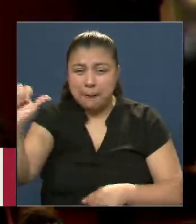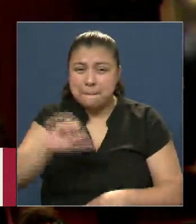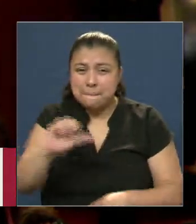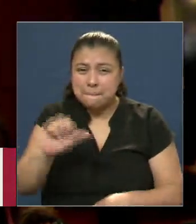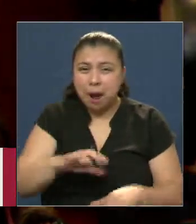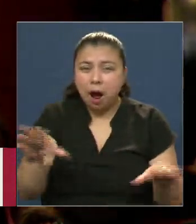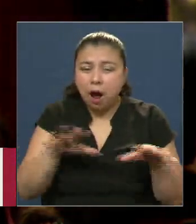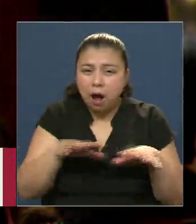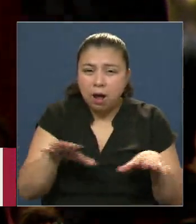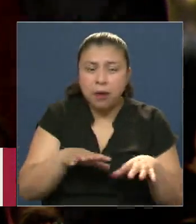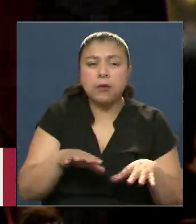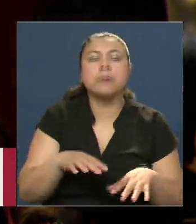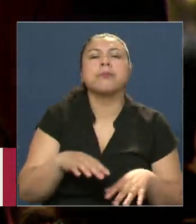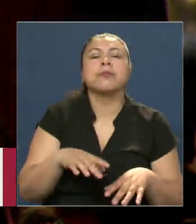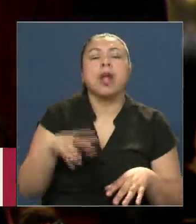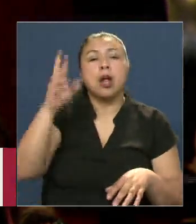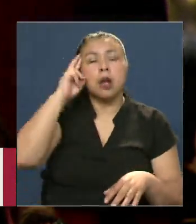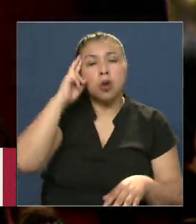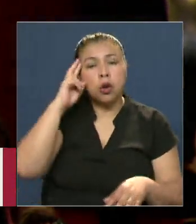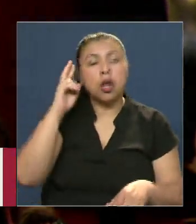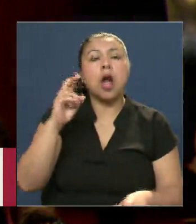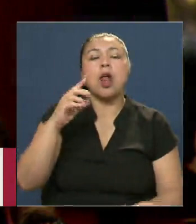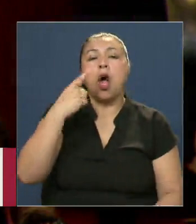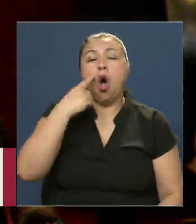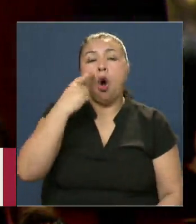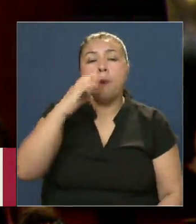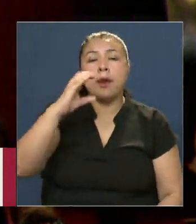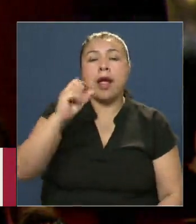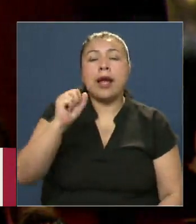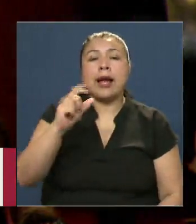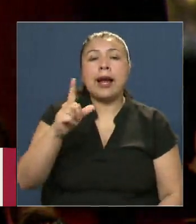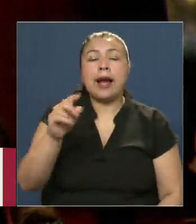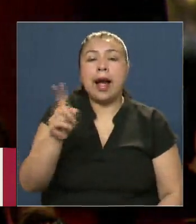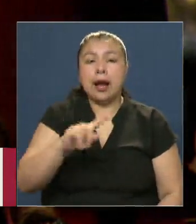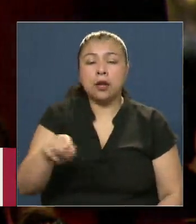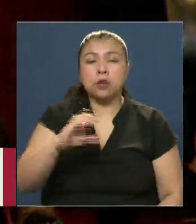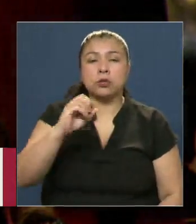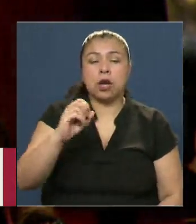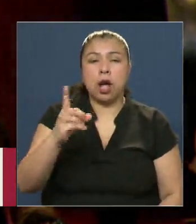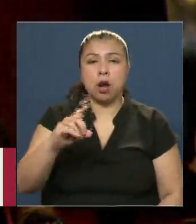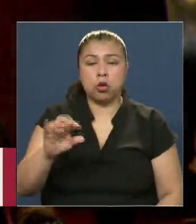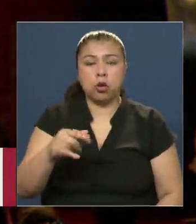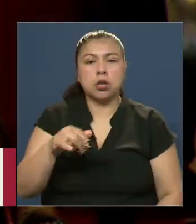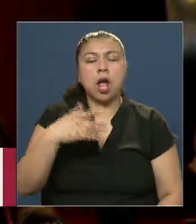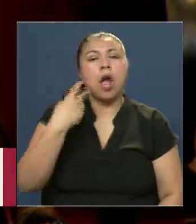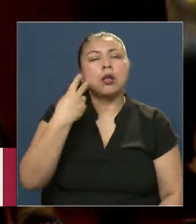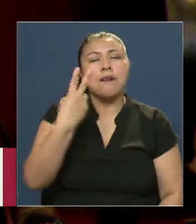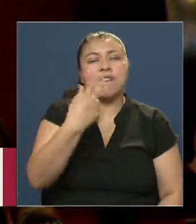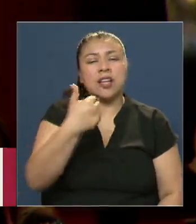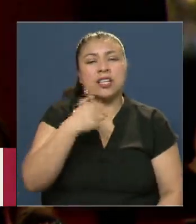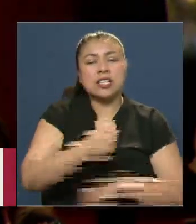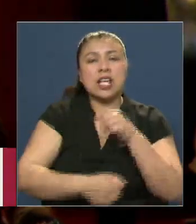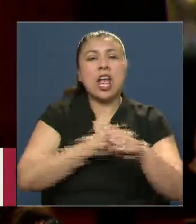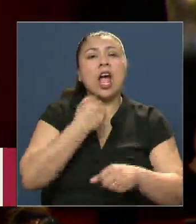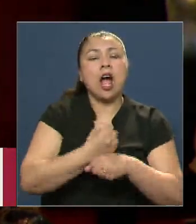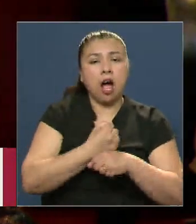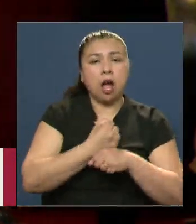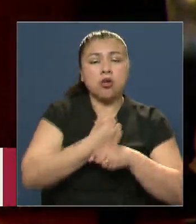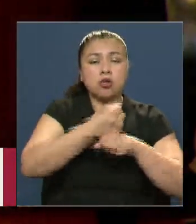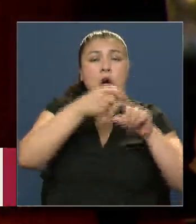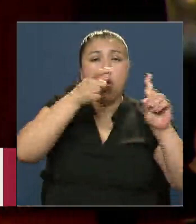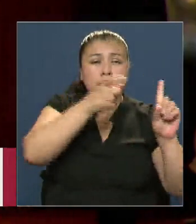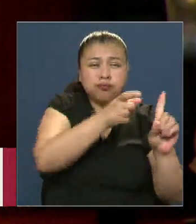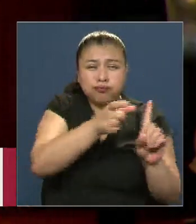un chileno, Carlos Cardoen, a través de este mecanismo se le ha mantenido por más de 26 años en un estado de